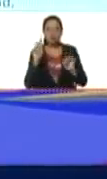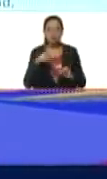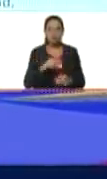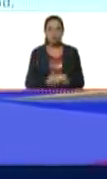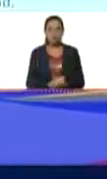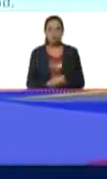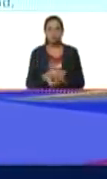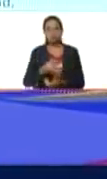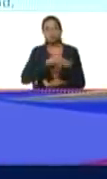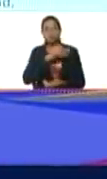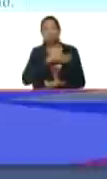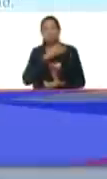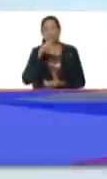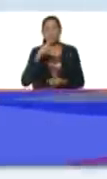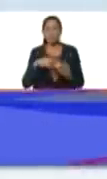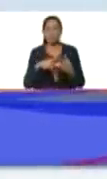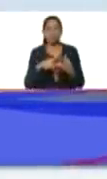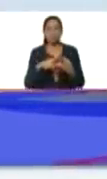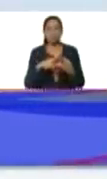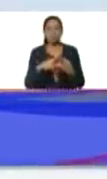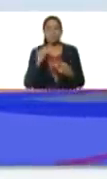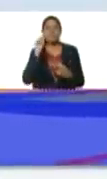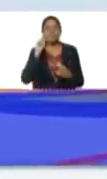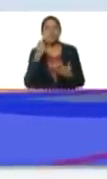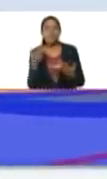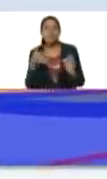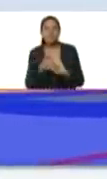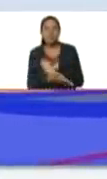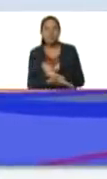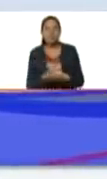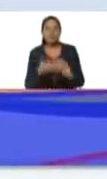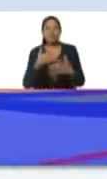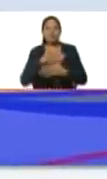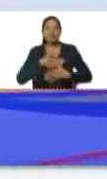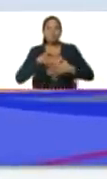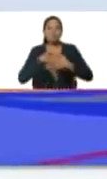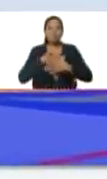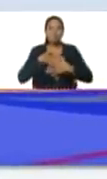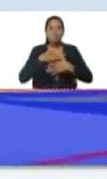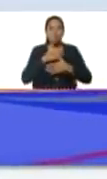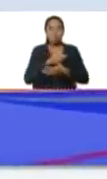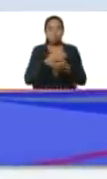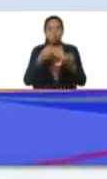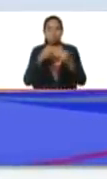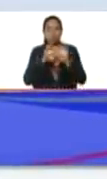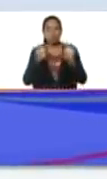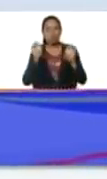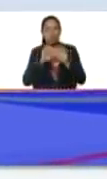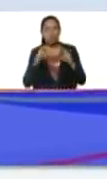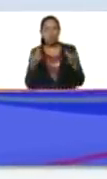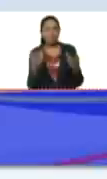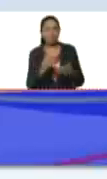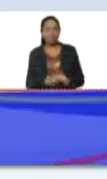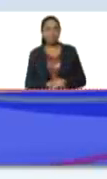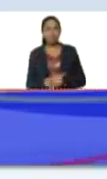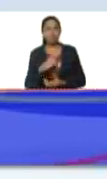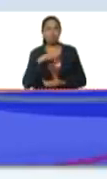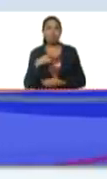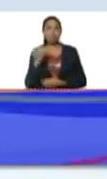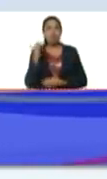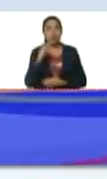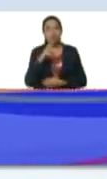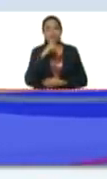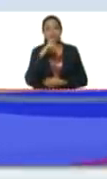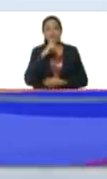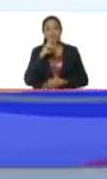En lo social tenemos también prioridades. Una, la calidad educativa. Tenemos grandes dificultades y